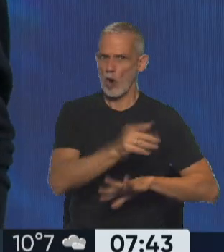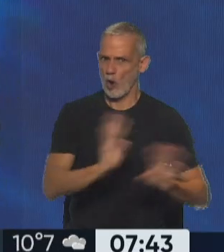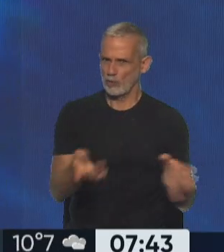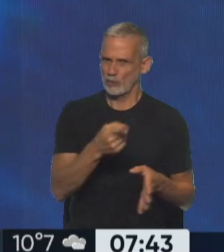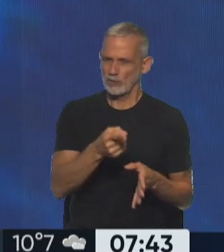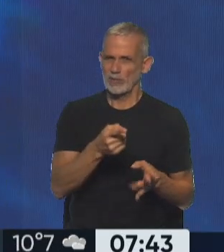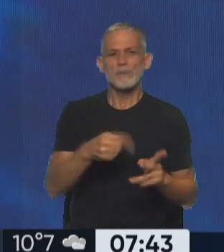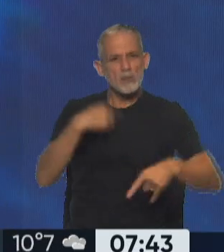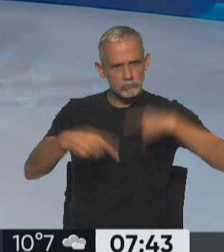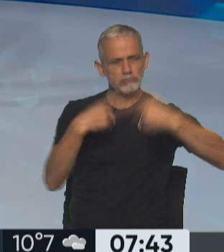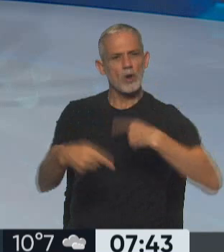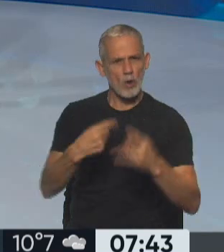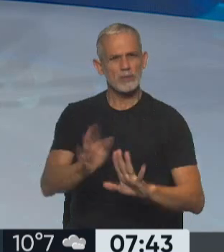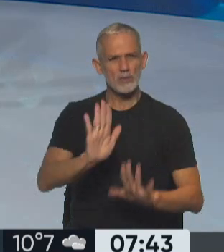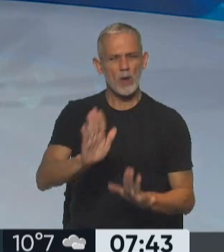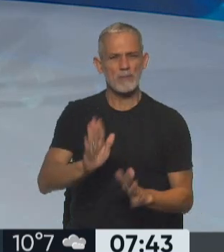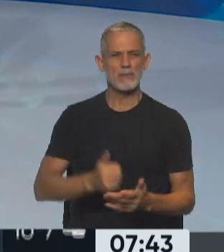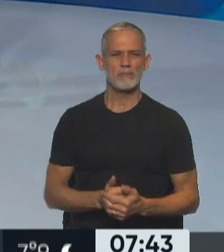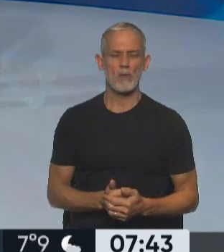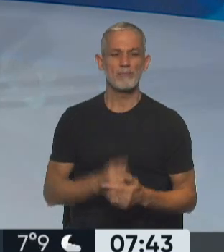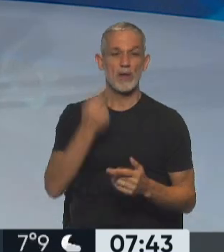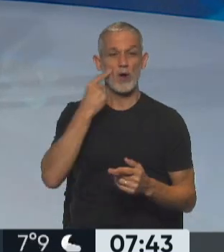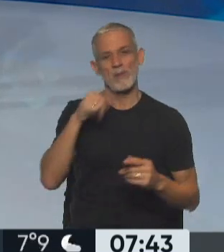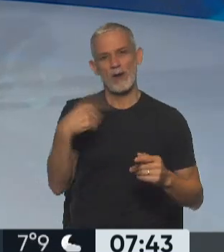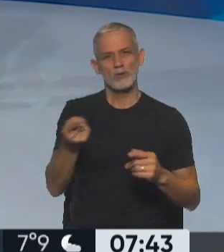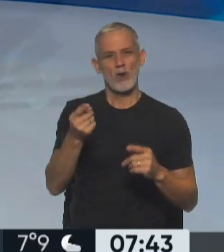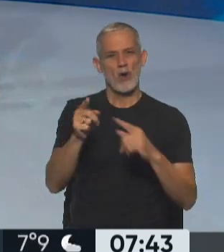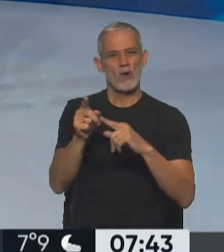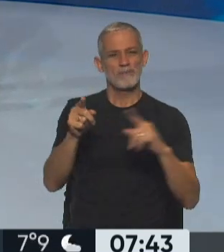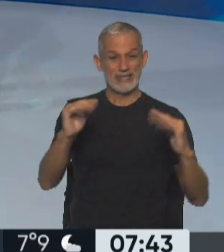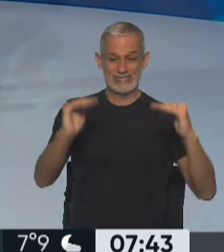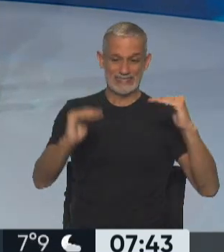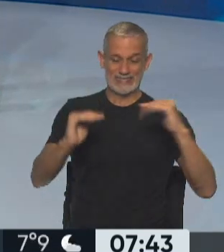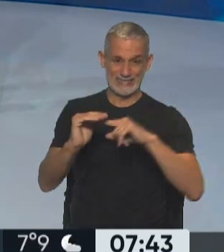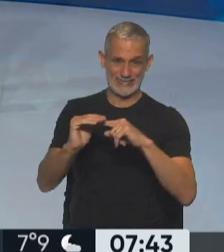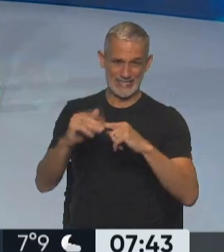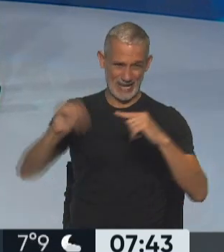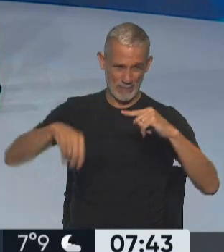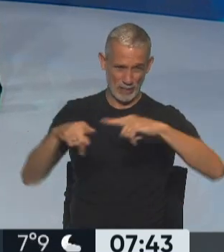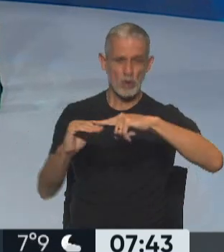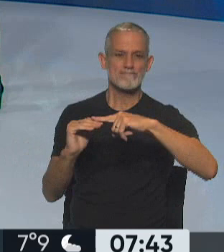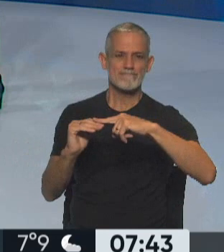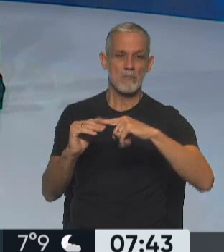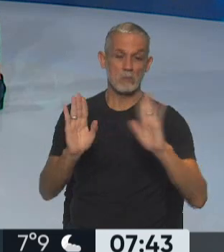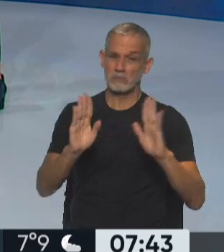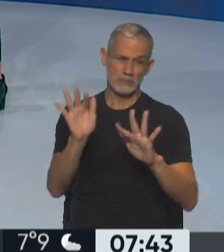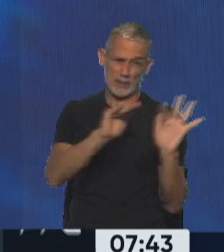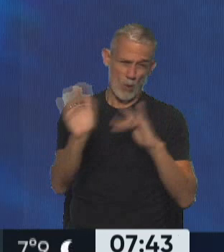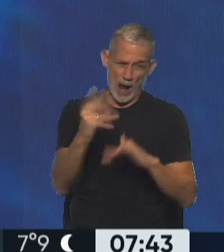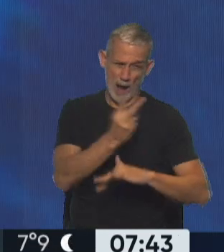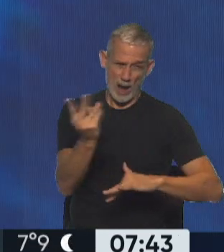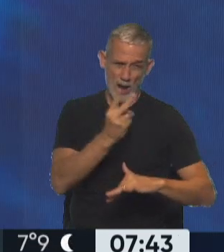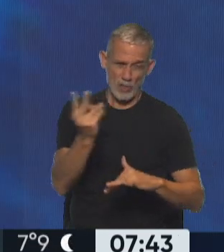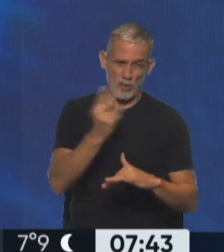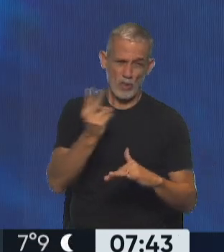a proseguir. Que Kılıçdaroğlu no se quedaba muy atrás en ese sentido, nunca tan diferente de lo que es